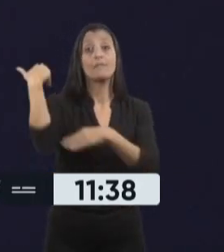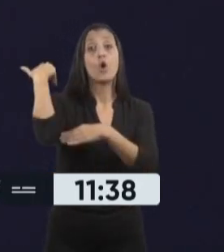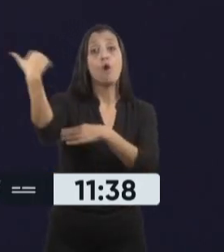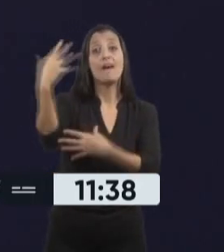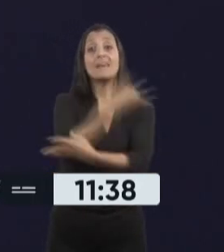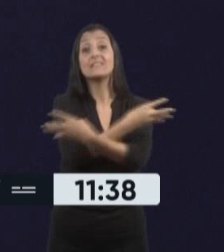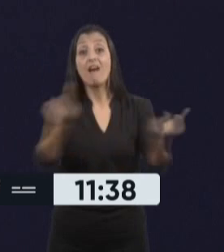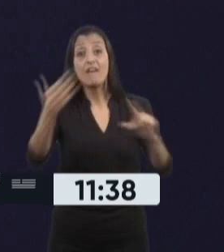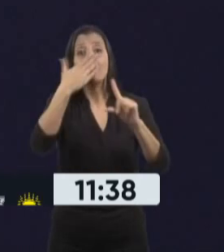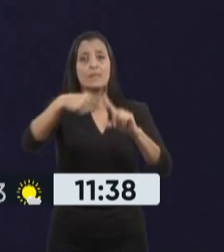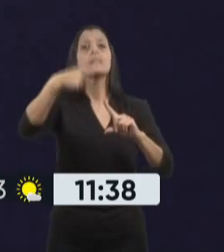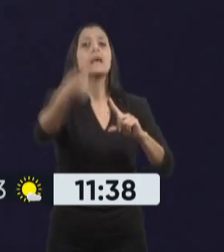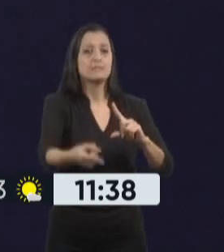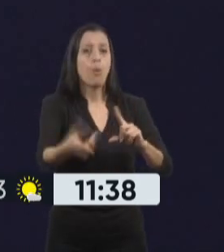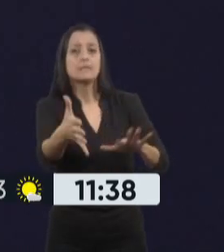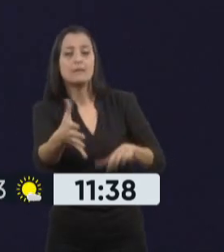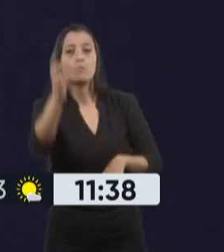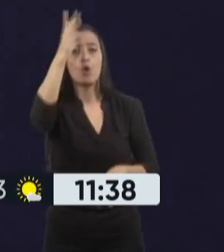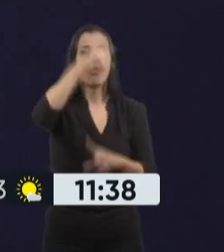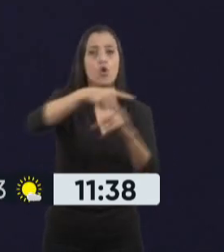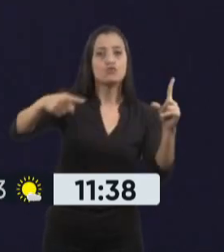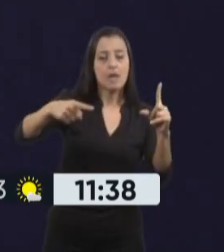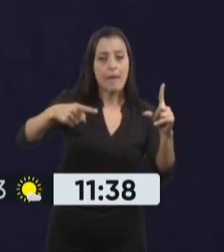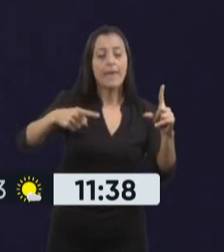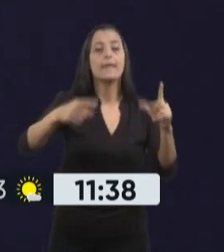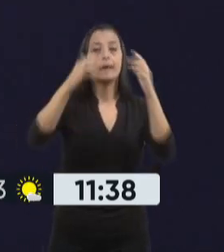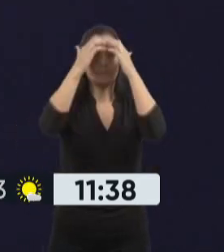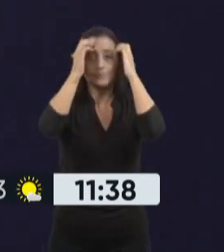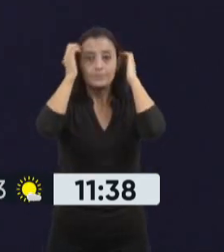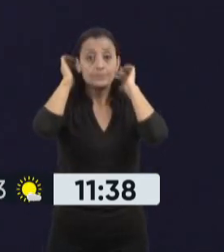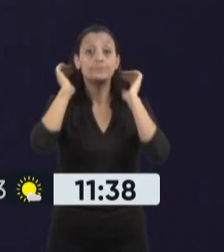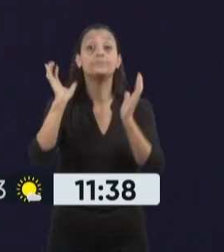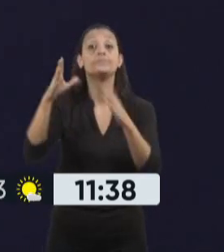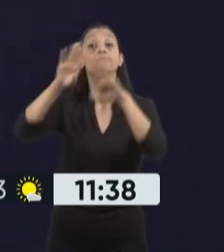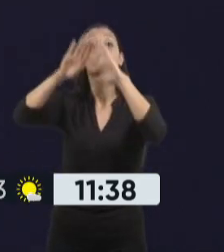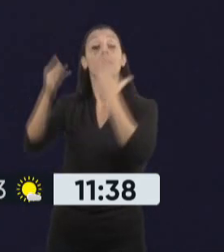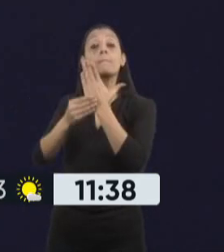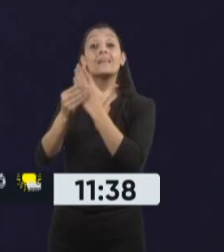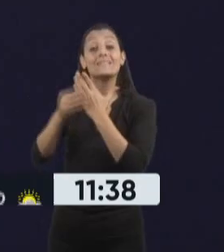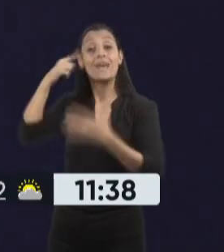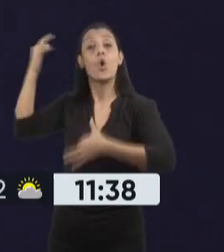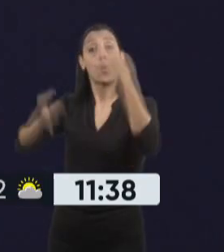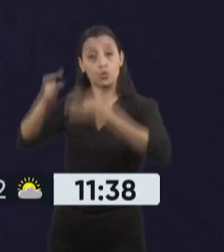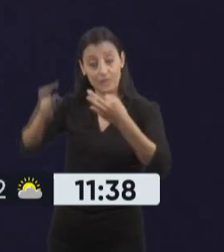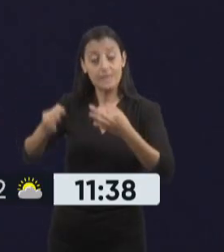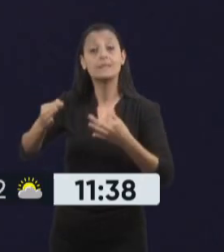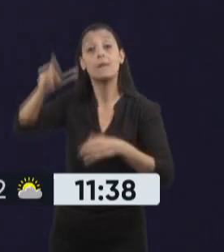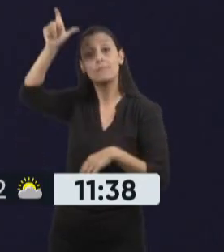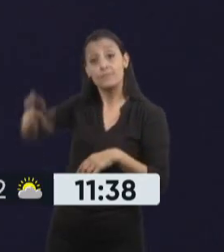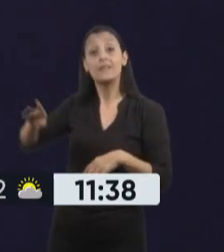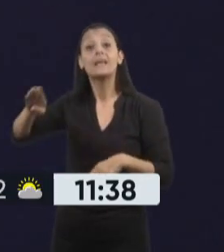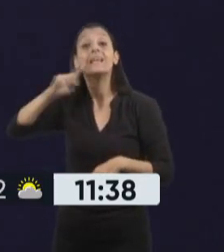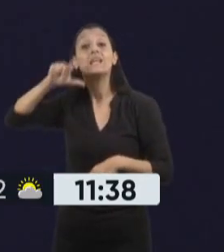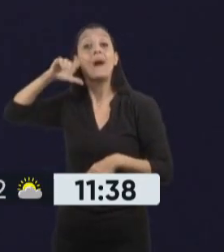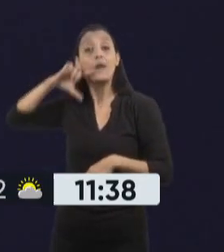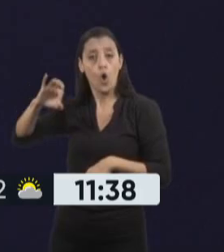la conferencia, en torno a las 12:30 horas, el Ministerio de Justicia, el doctor Mariano Cunio Libarona, va a encabezar